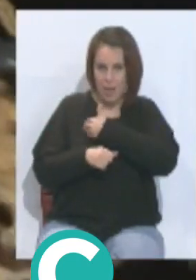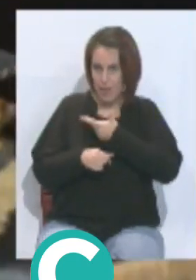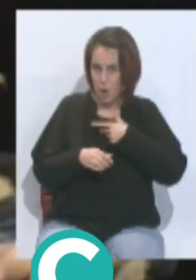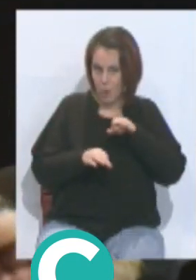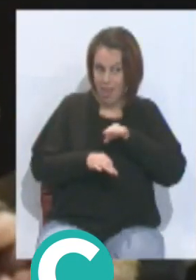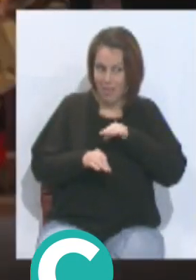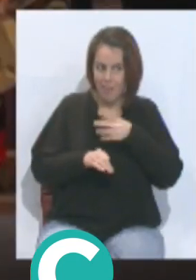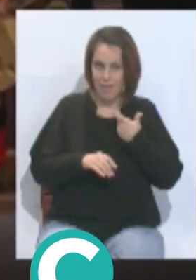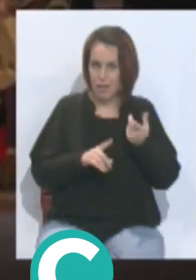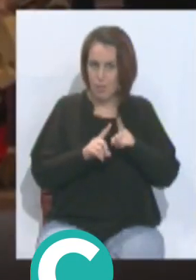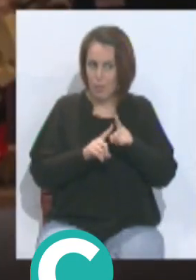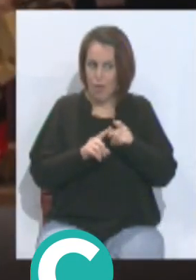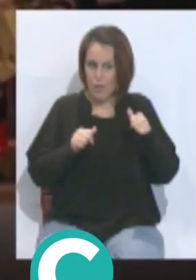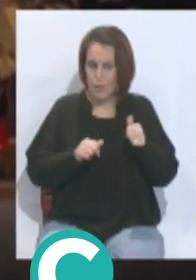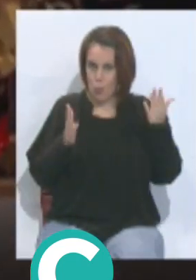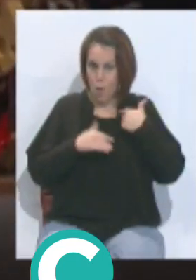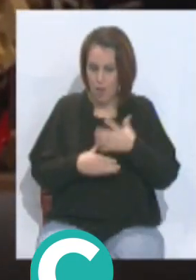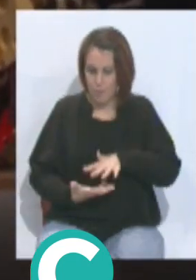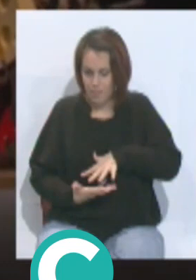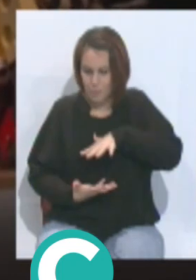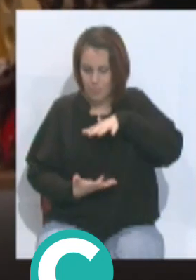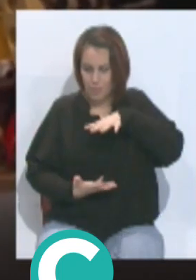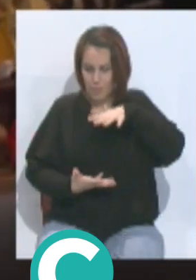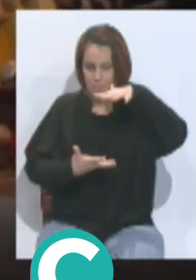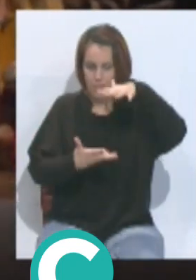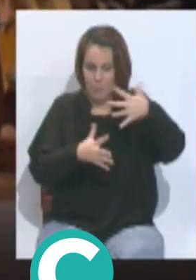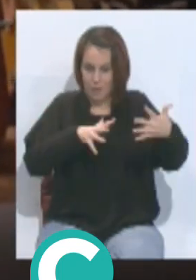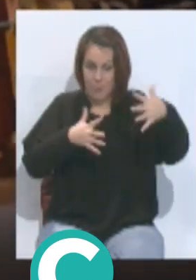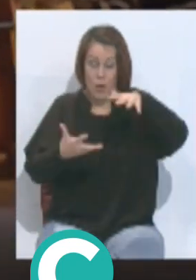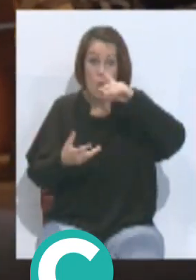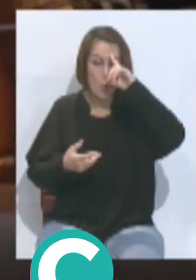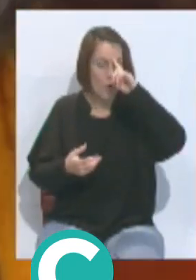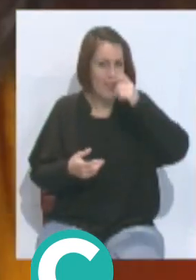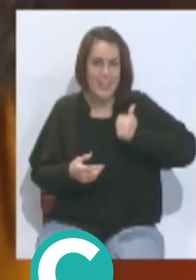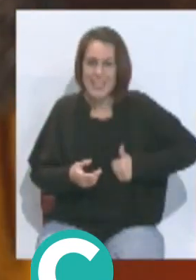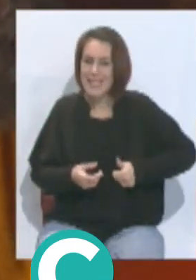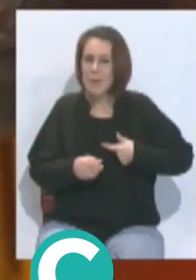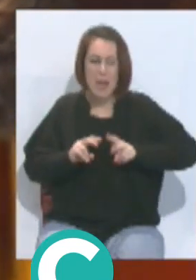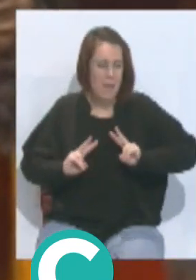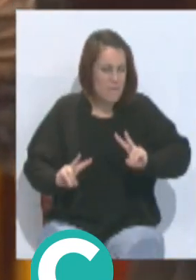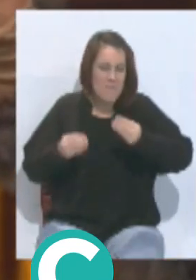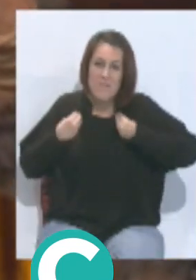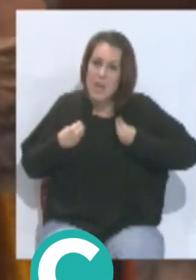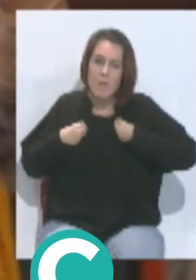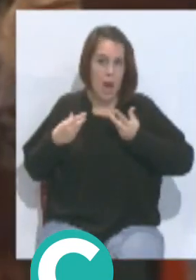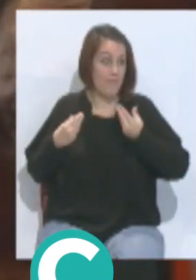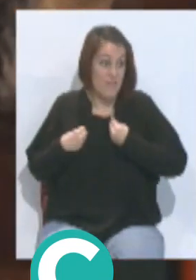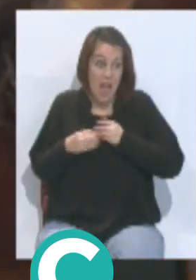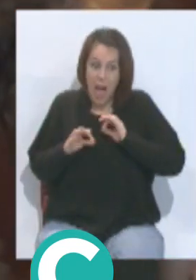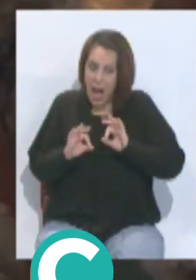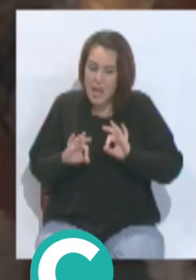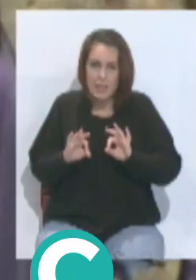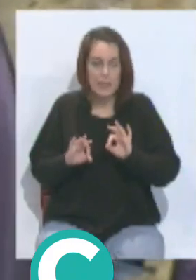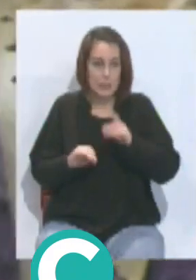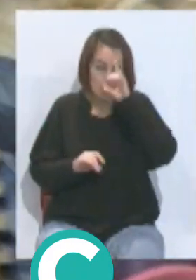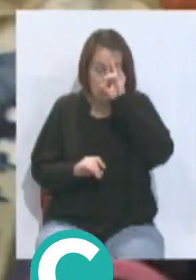ni reglado y que, sin embargo, se ha convertido en una cultura riquísima, dinámica, viva, porque además es que está súper viva, eso es lo más